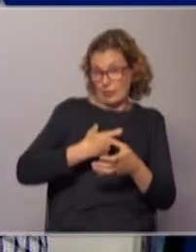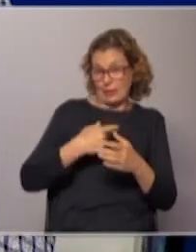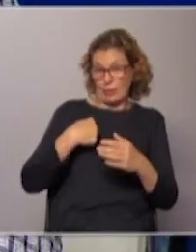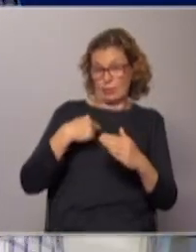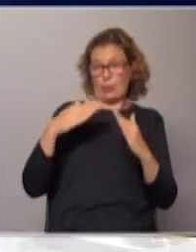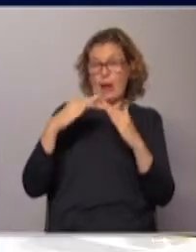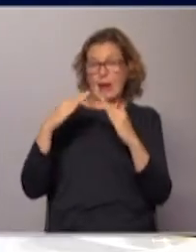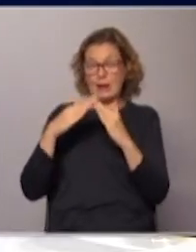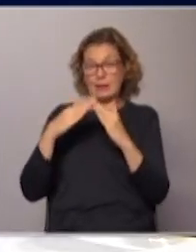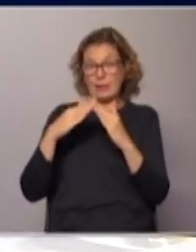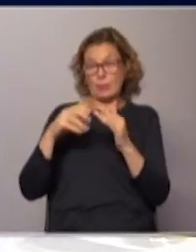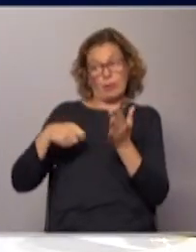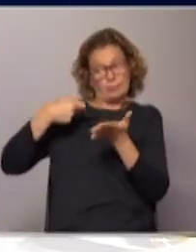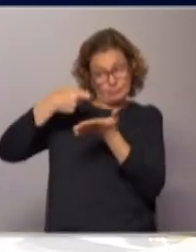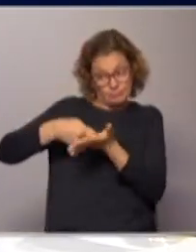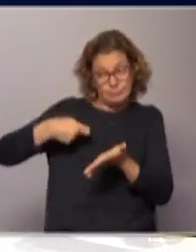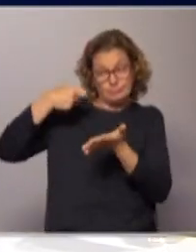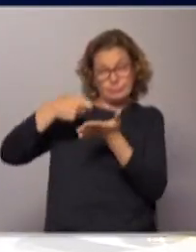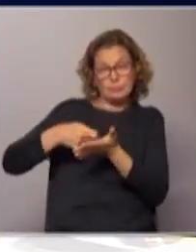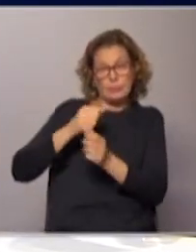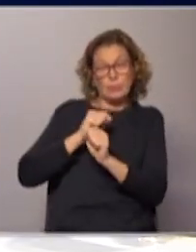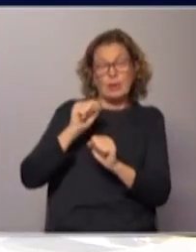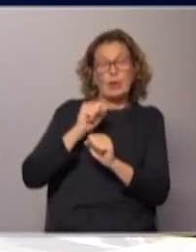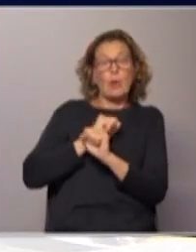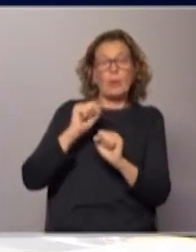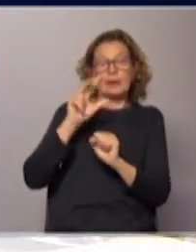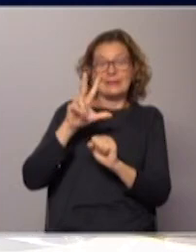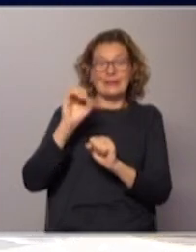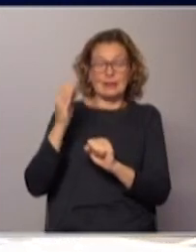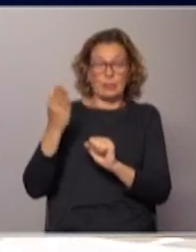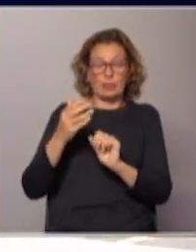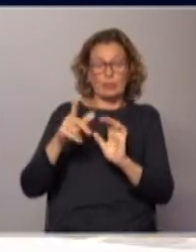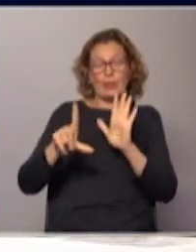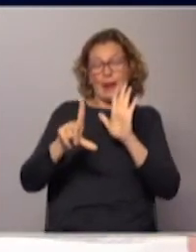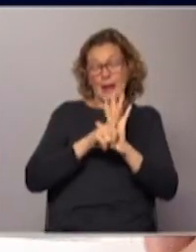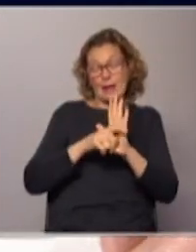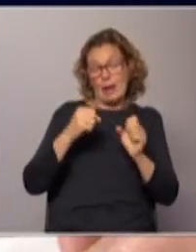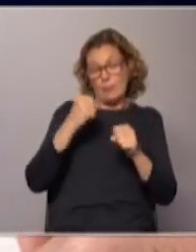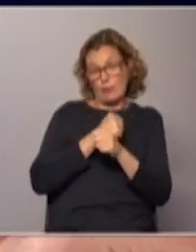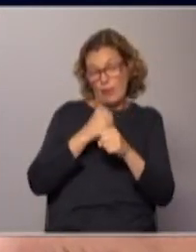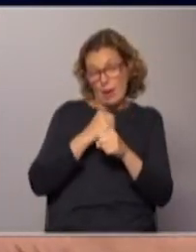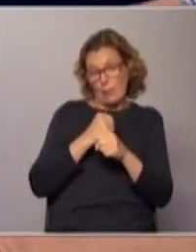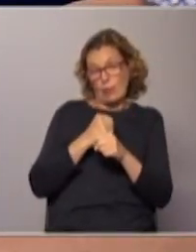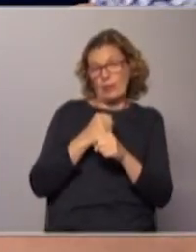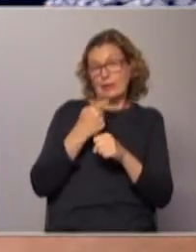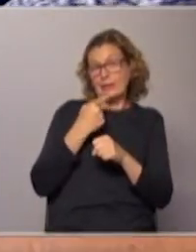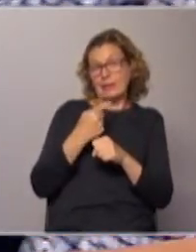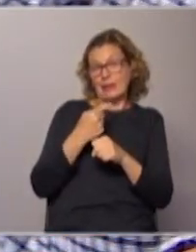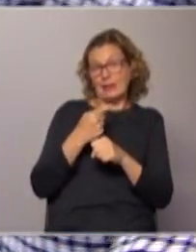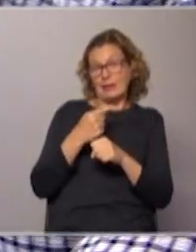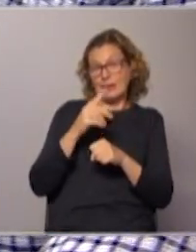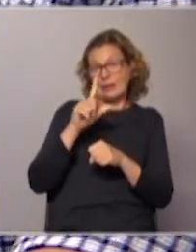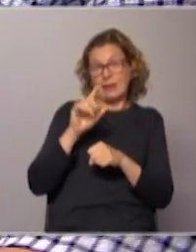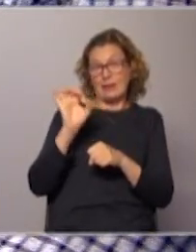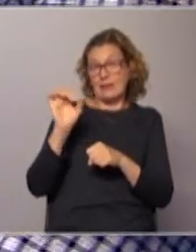una vivienda por estos créditos no puede superar el 30 por ciento cuando la ley que aprobamos la ley de subsidios dice que surgió puede ser